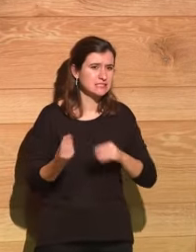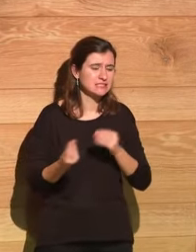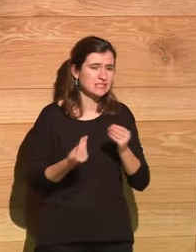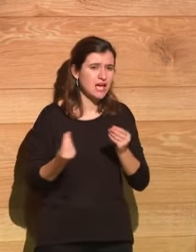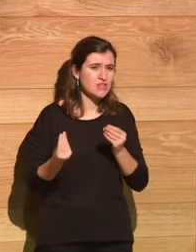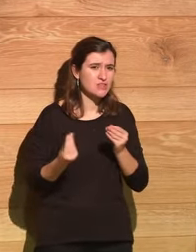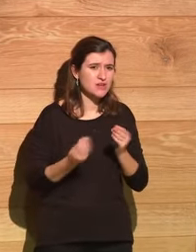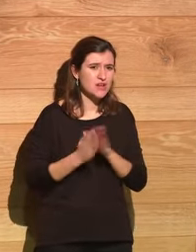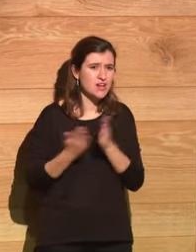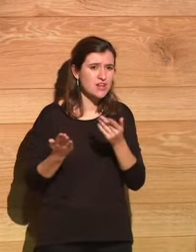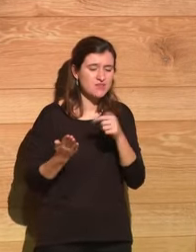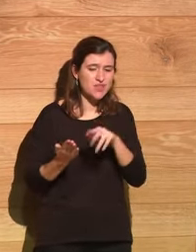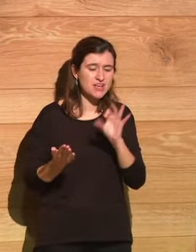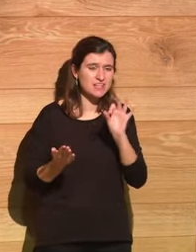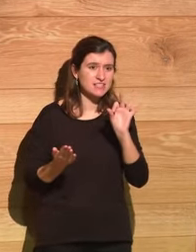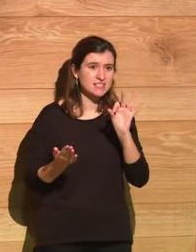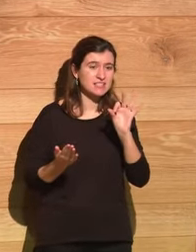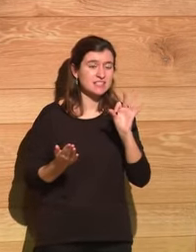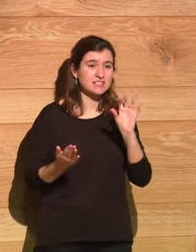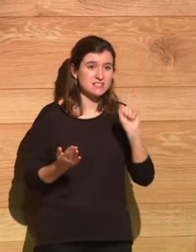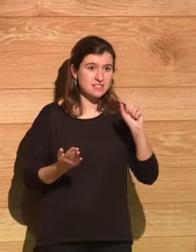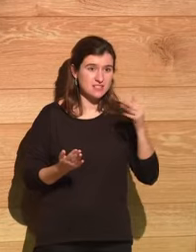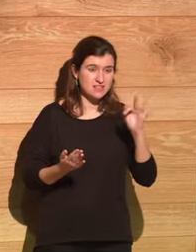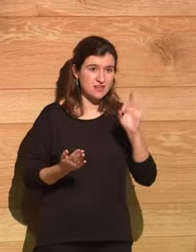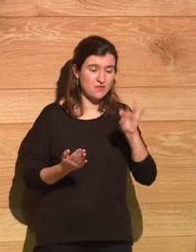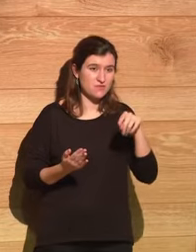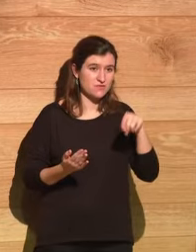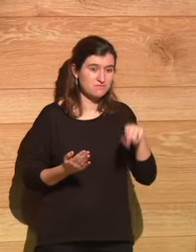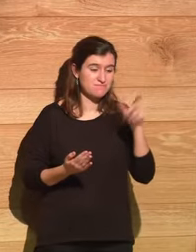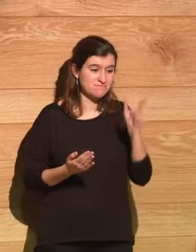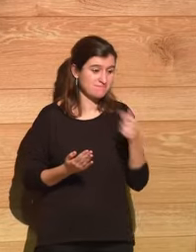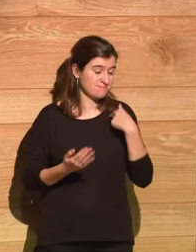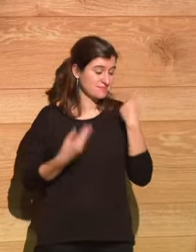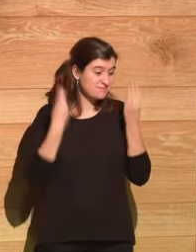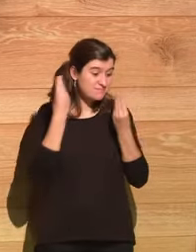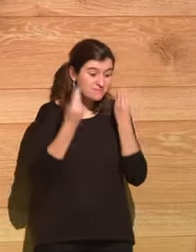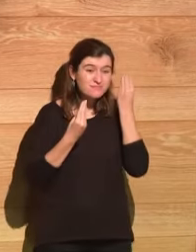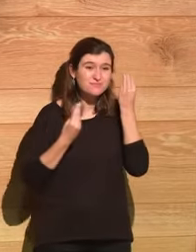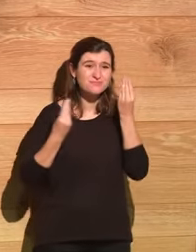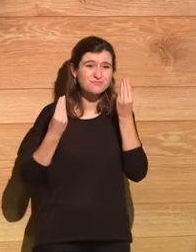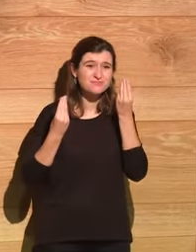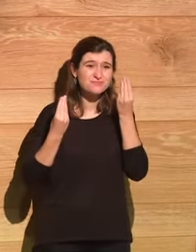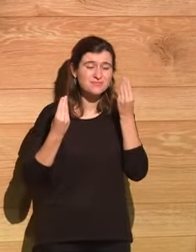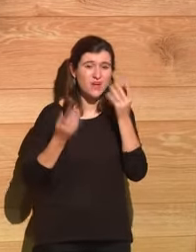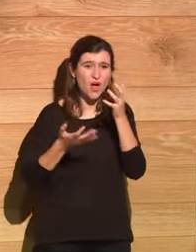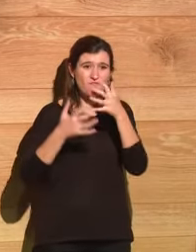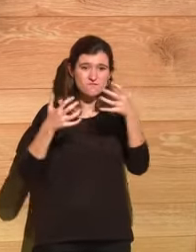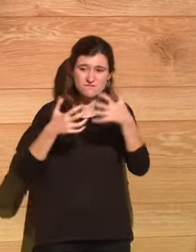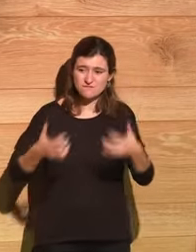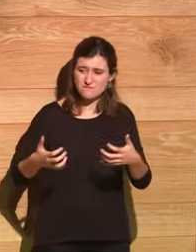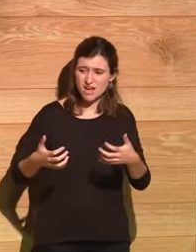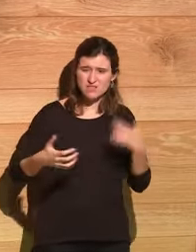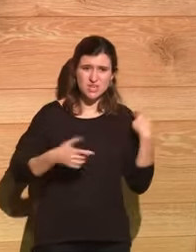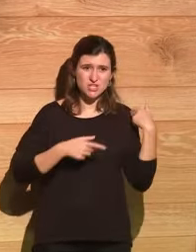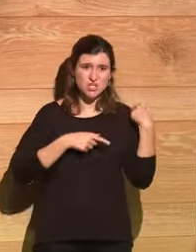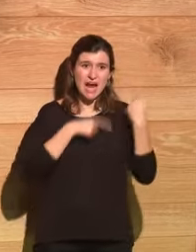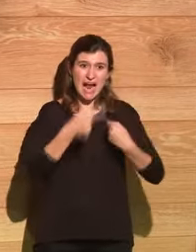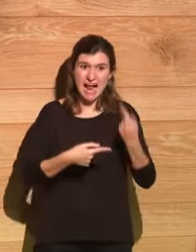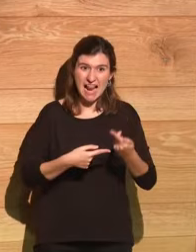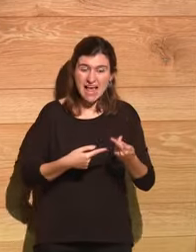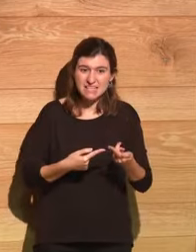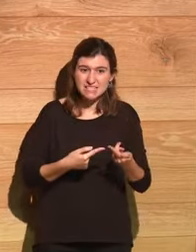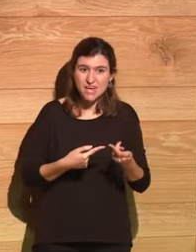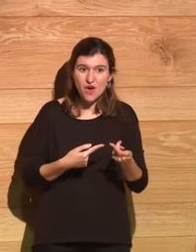La obra de Safo que una ya no sabe, ¿no? Si cuando llega a ciertos textos de clásicas no sabe si